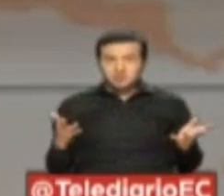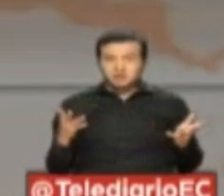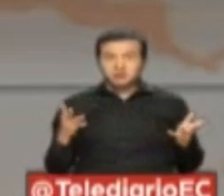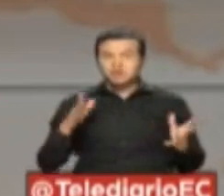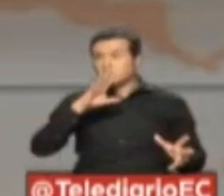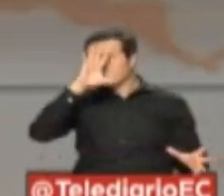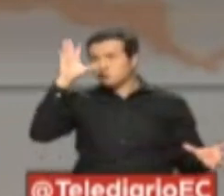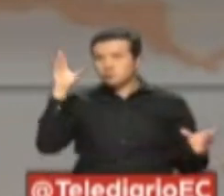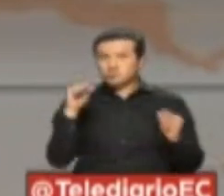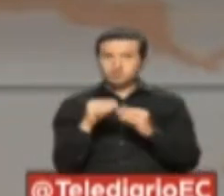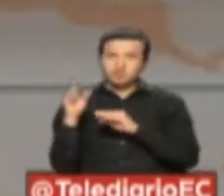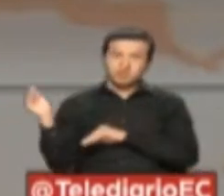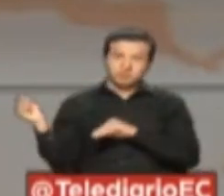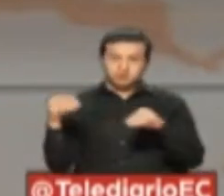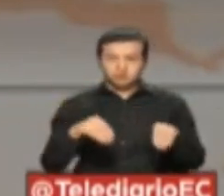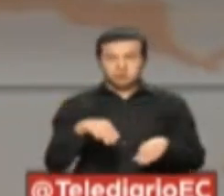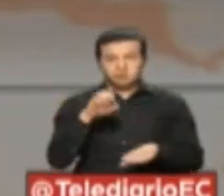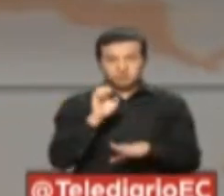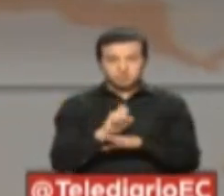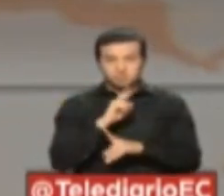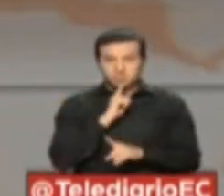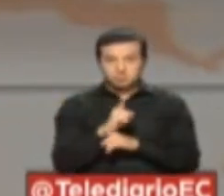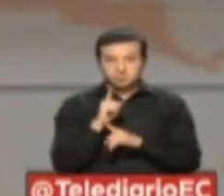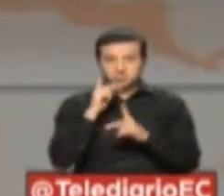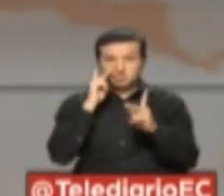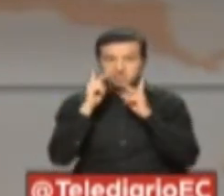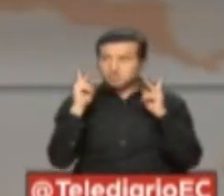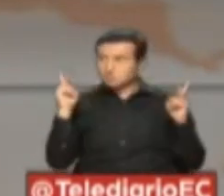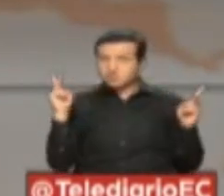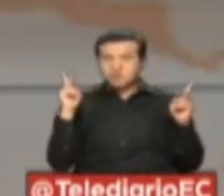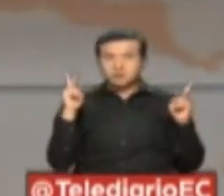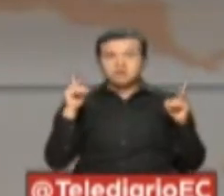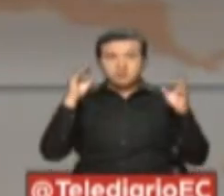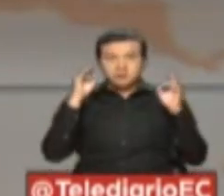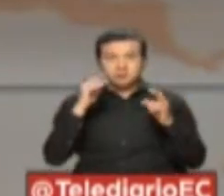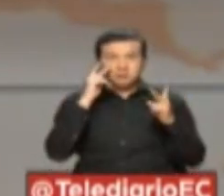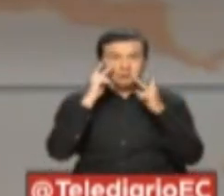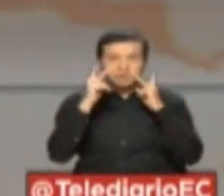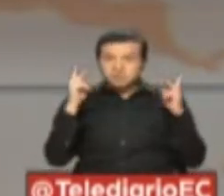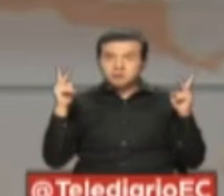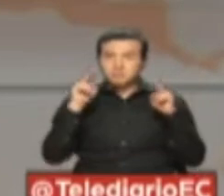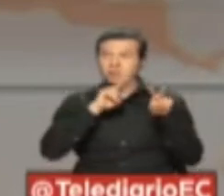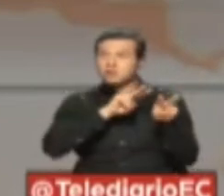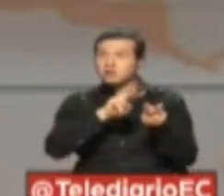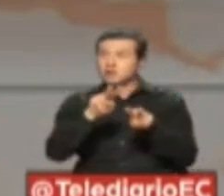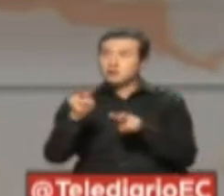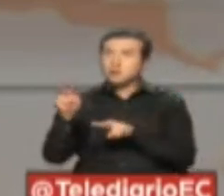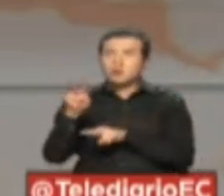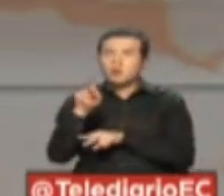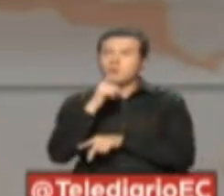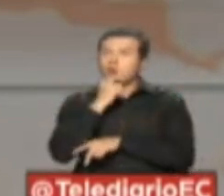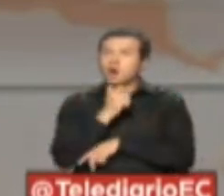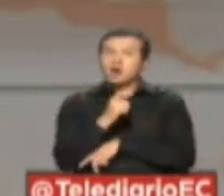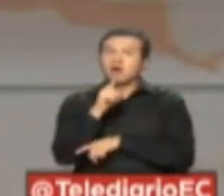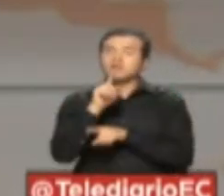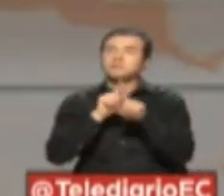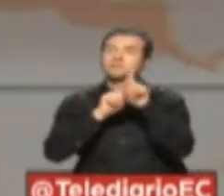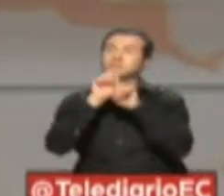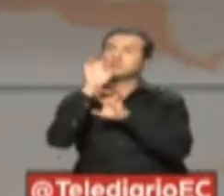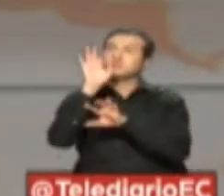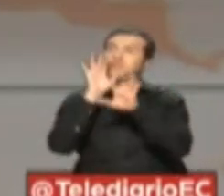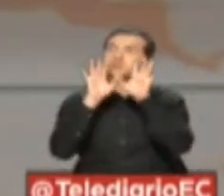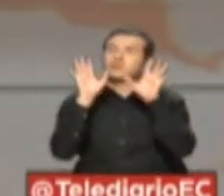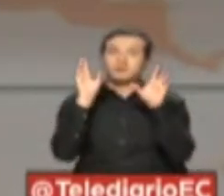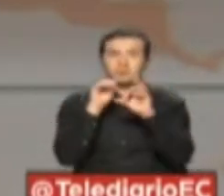lo van a traer a ecuador y justo en el string visión nosotros vamos a poder experimentar eso como que nosotros también